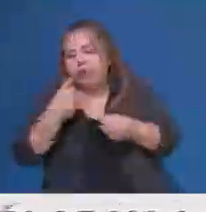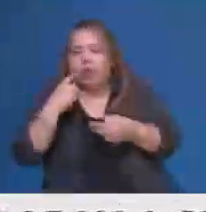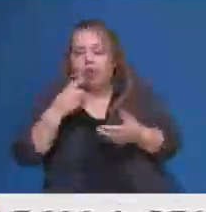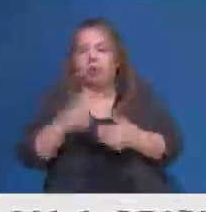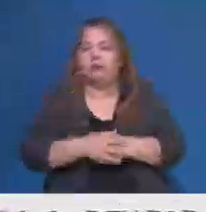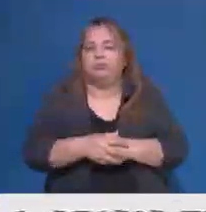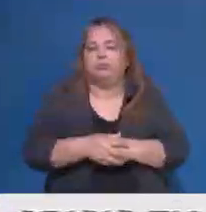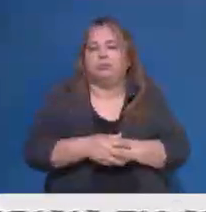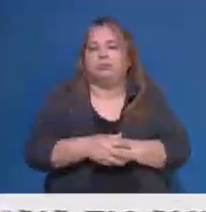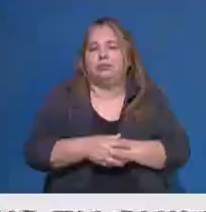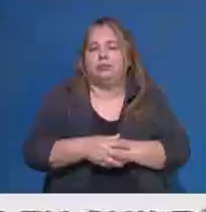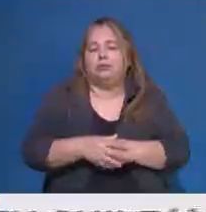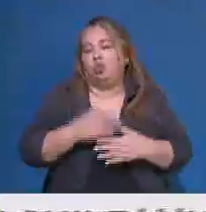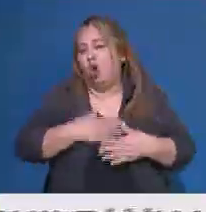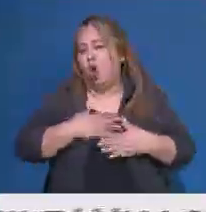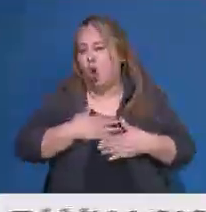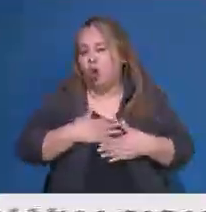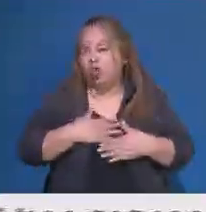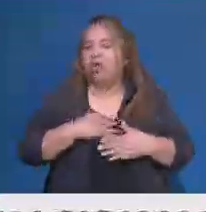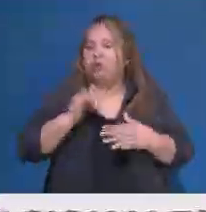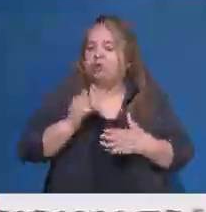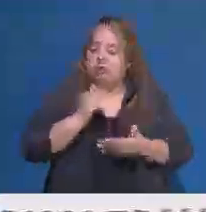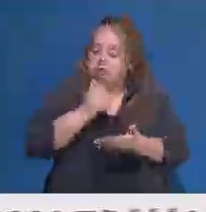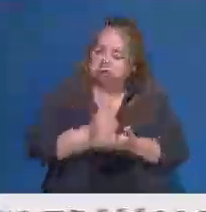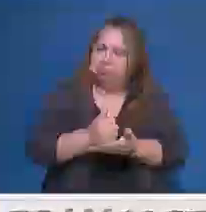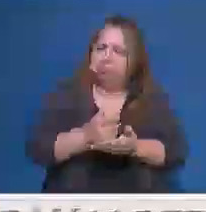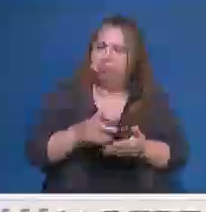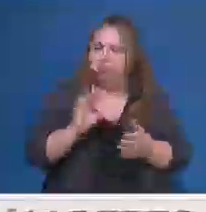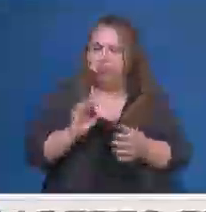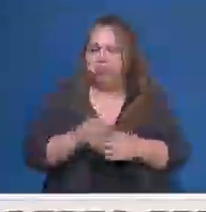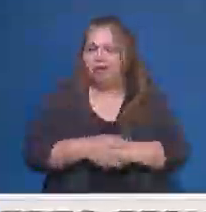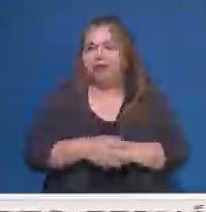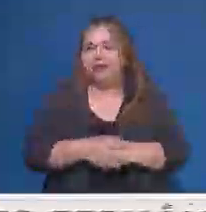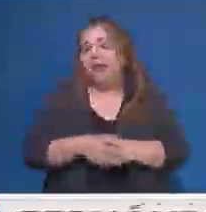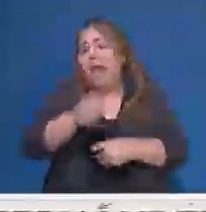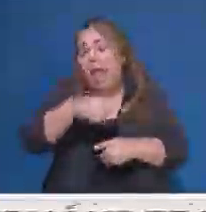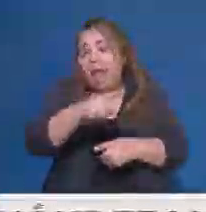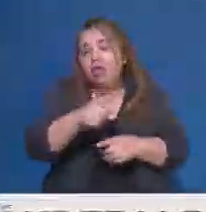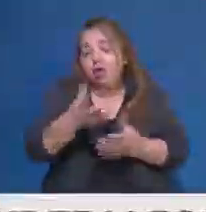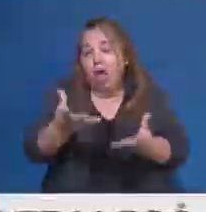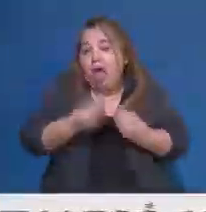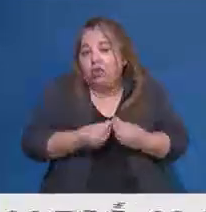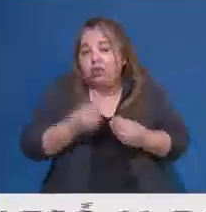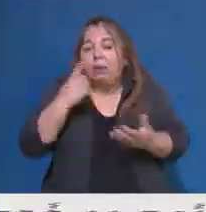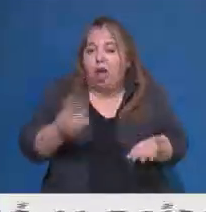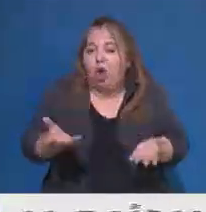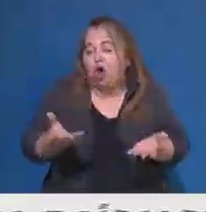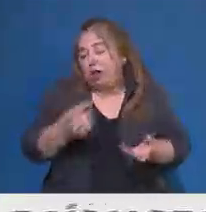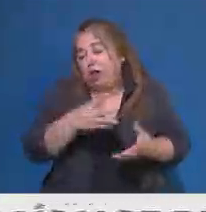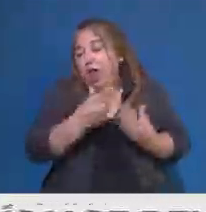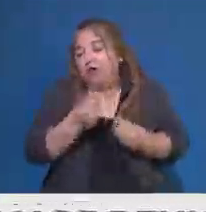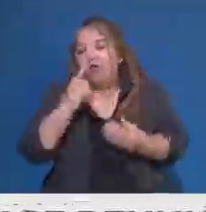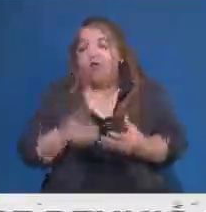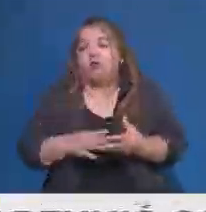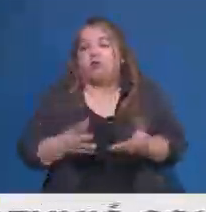jerarquía. Estoy muy contento por el presente y como te decía recién, son ellos los que me hacen llegar al gol. La confianza del DT